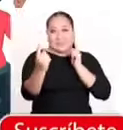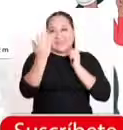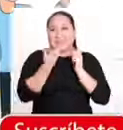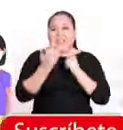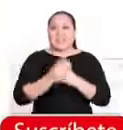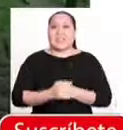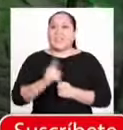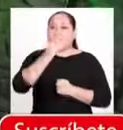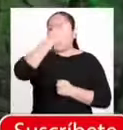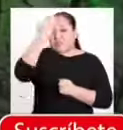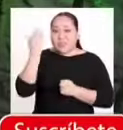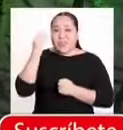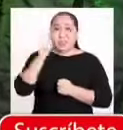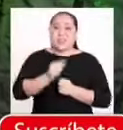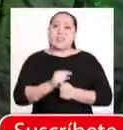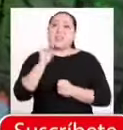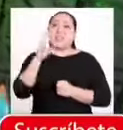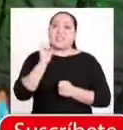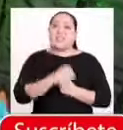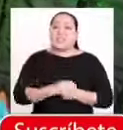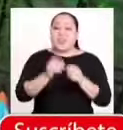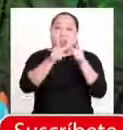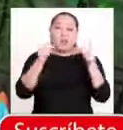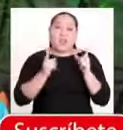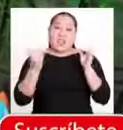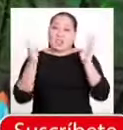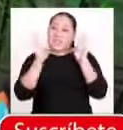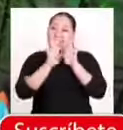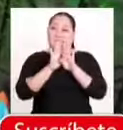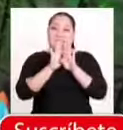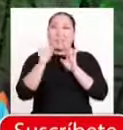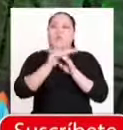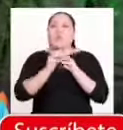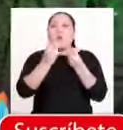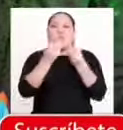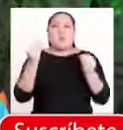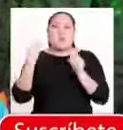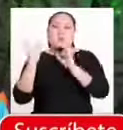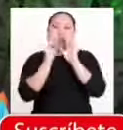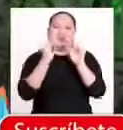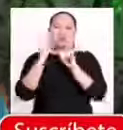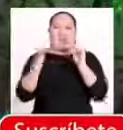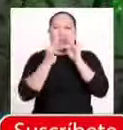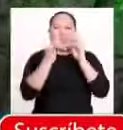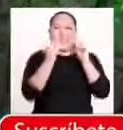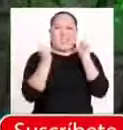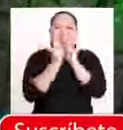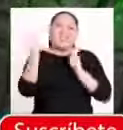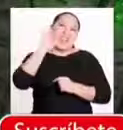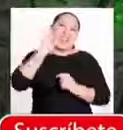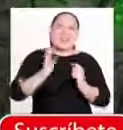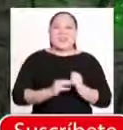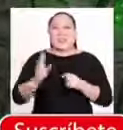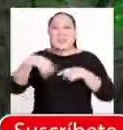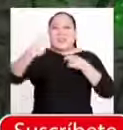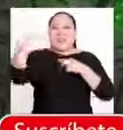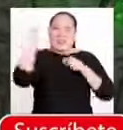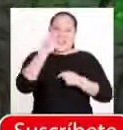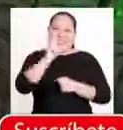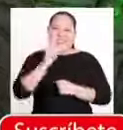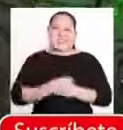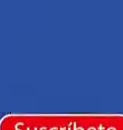física. No olviden evitar las 13. Lugares cerrados, muy concurridos y con contacto cercano. ¡Chau! ¡Nos vemos el